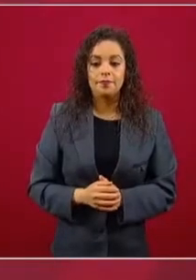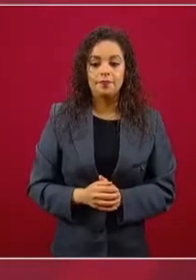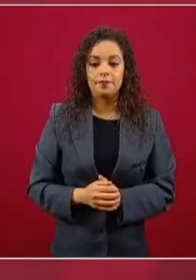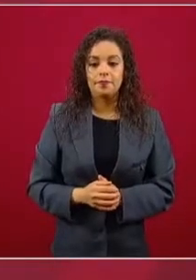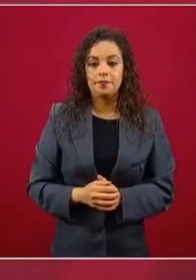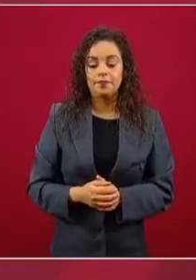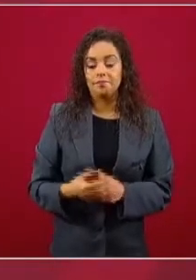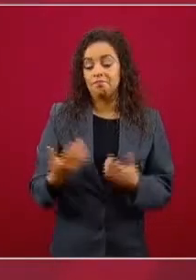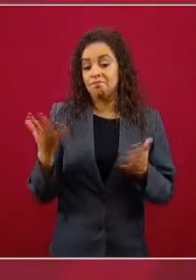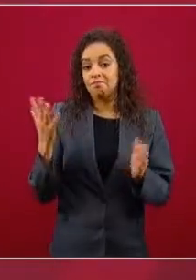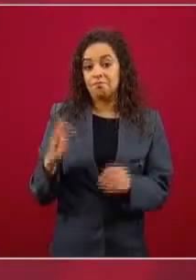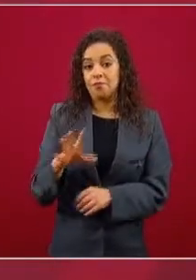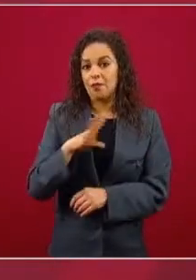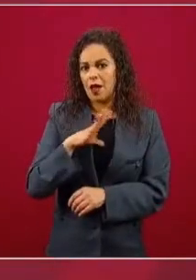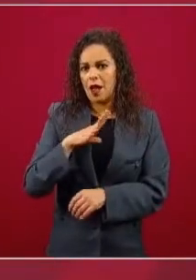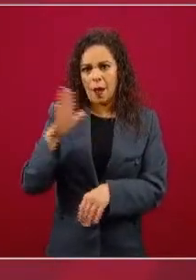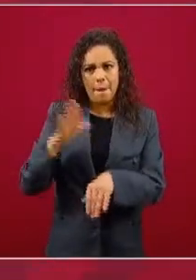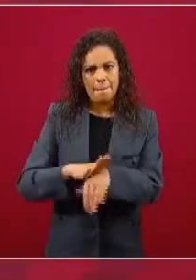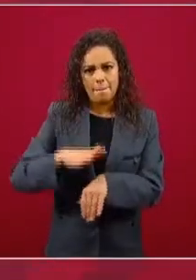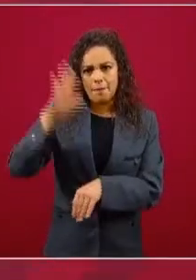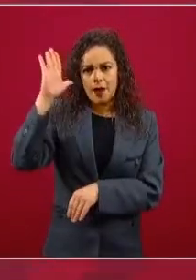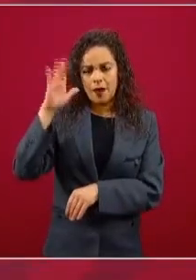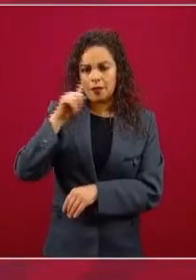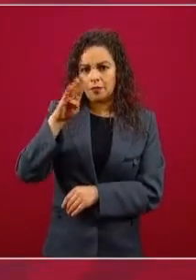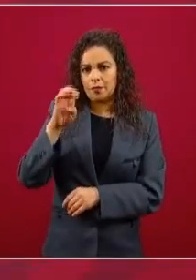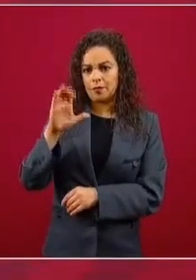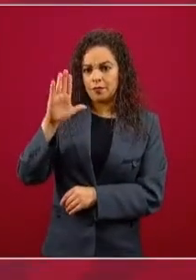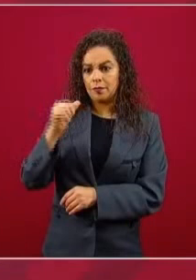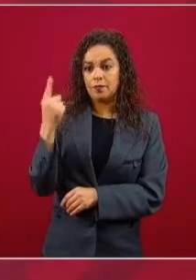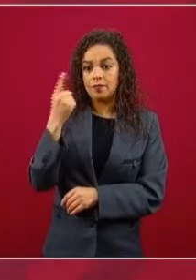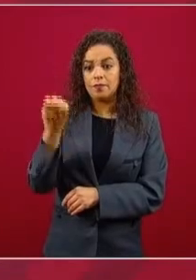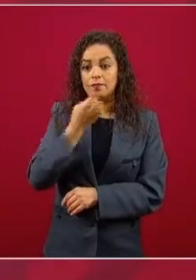Tenemos más becados que los que estudian en la UNAM,